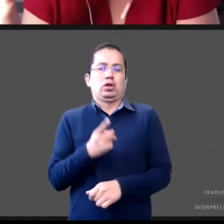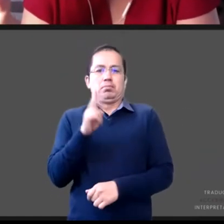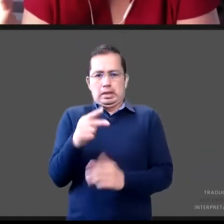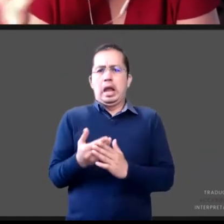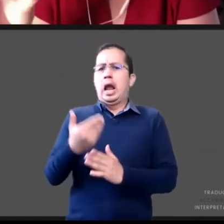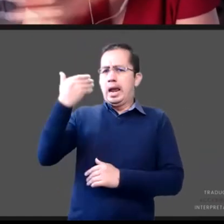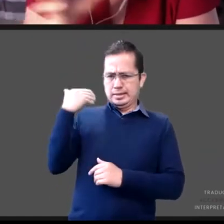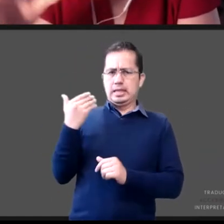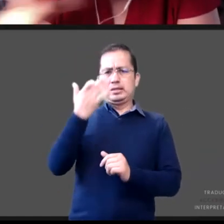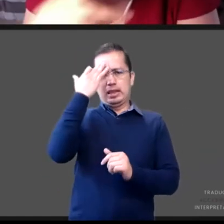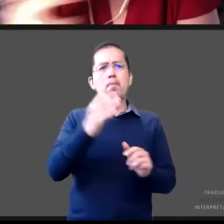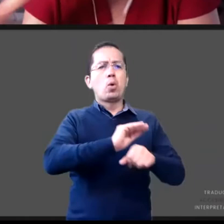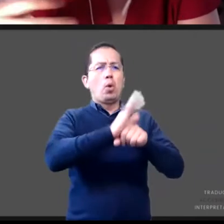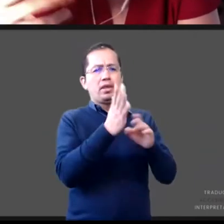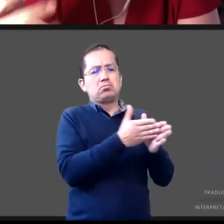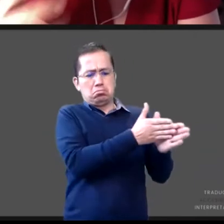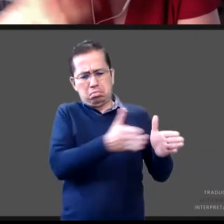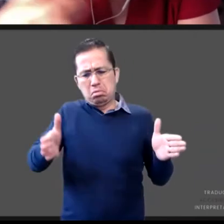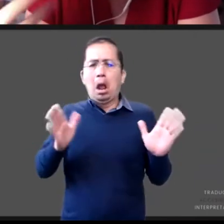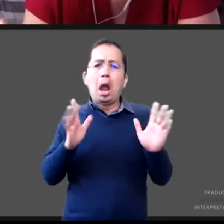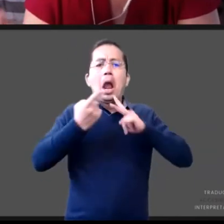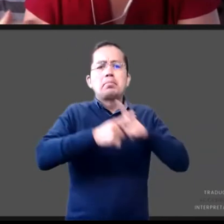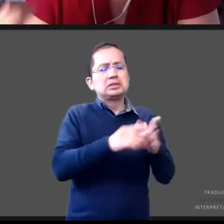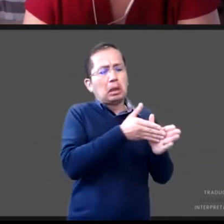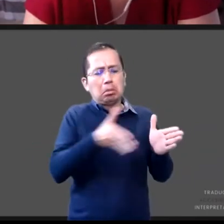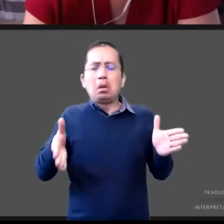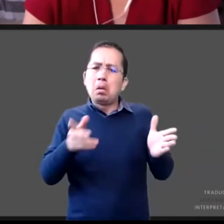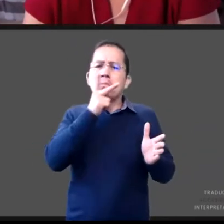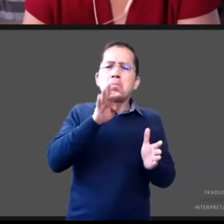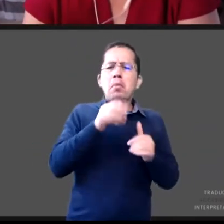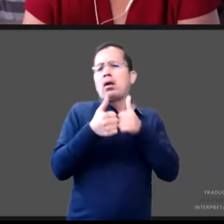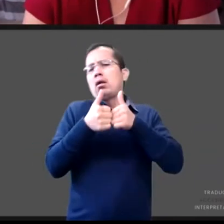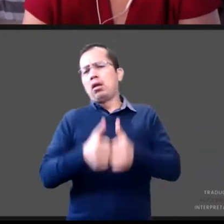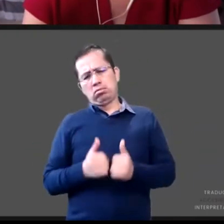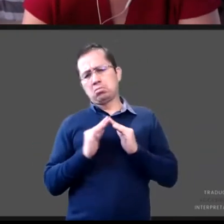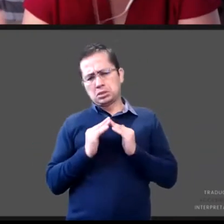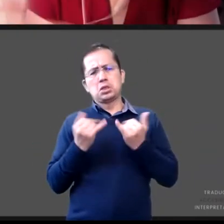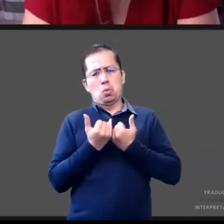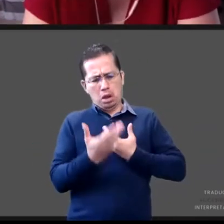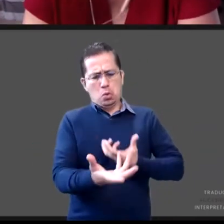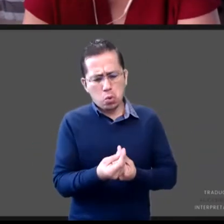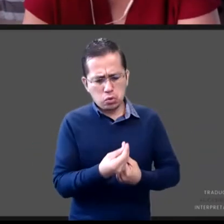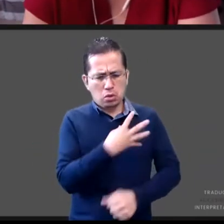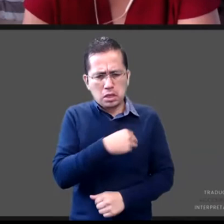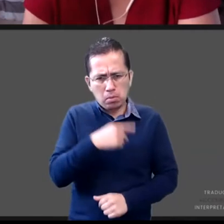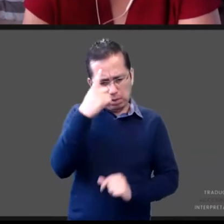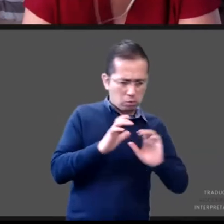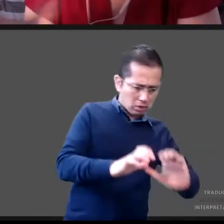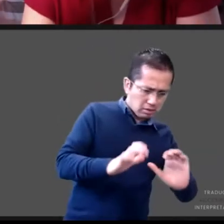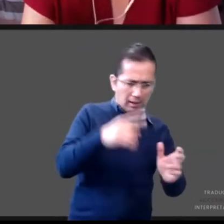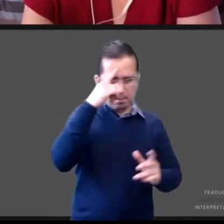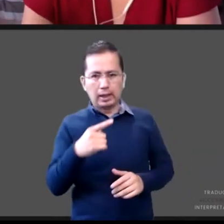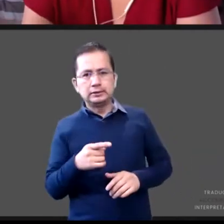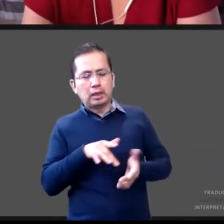hogar, digamos, de alguna manera tratando de acompañar a sus hijos e hijas en este proceso de aprendizaje. Pero esa realidad también ya cambió,